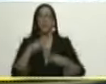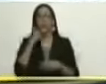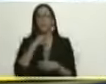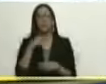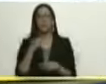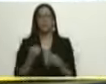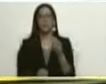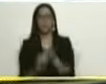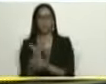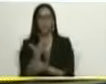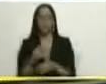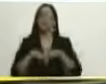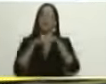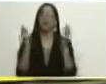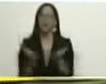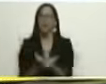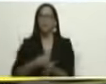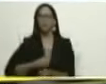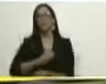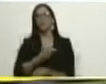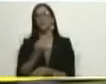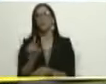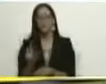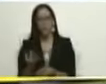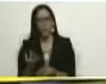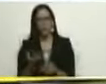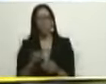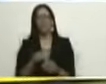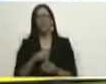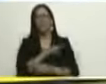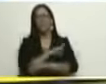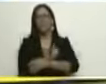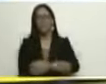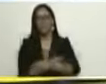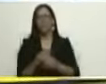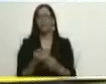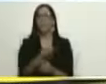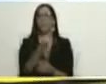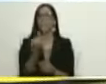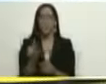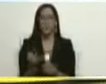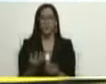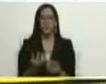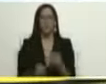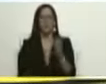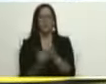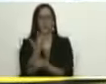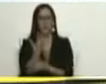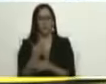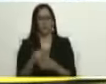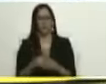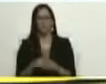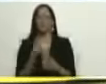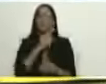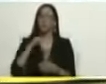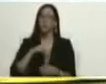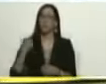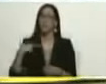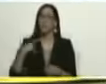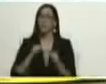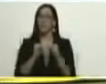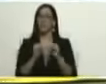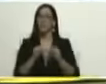surgiendo, con el mundo pluripolar, multicéntrico que viene surgiendo. Nosotros tenemos que